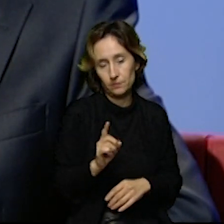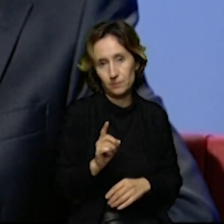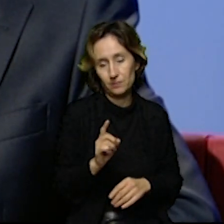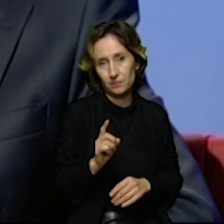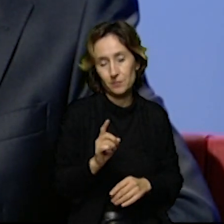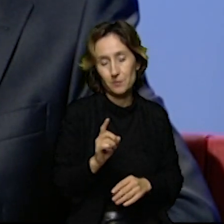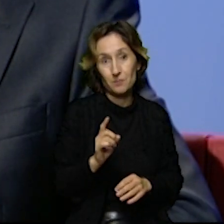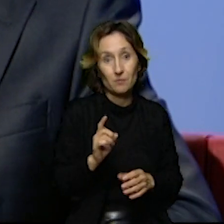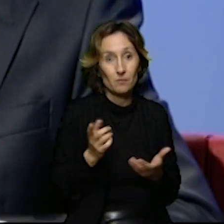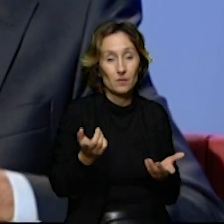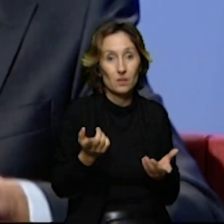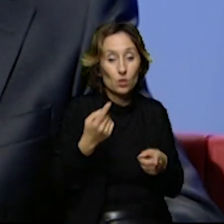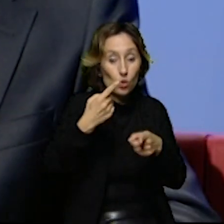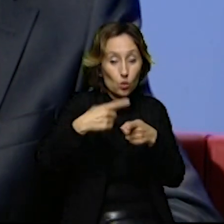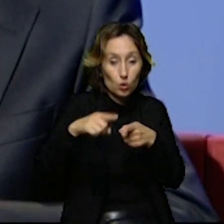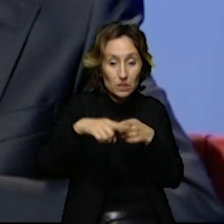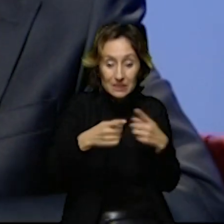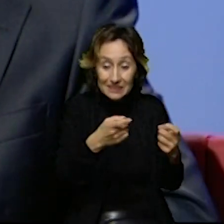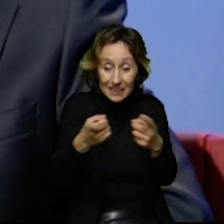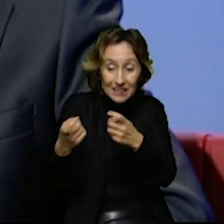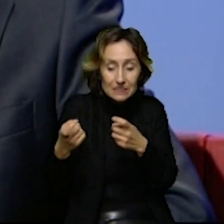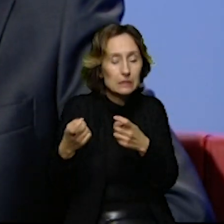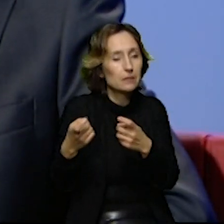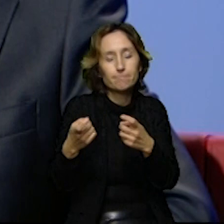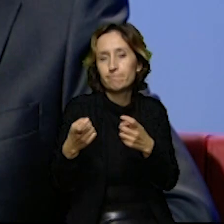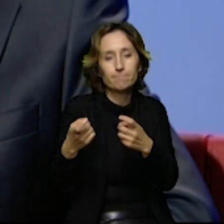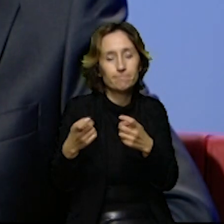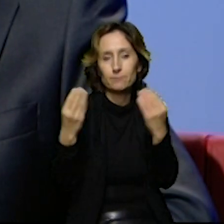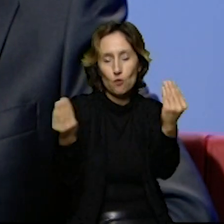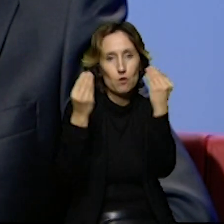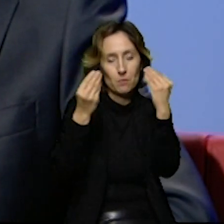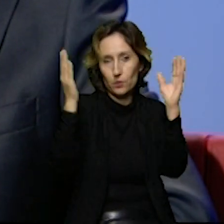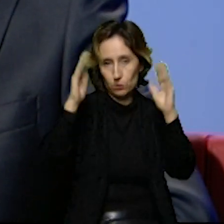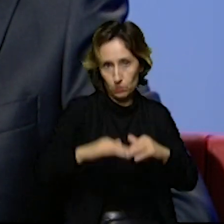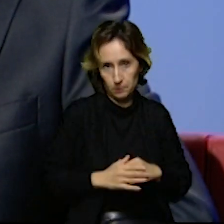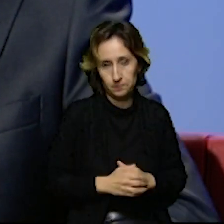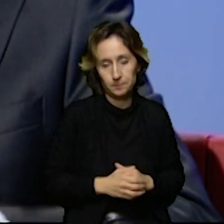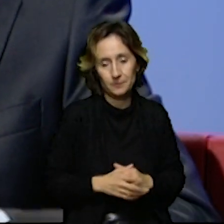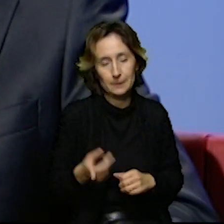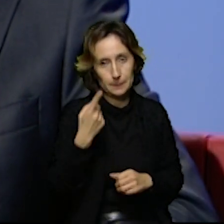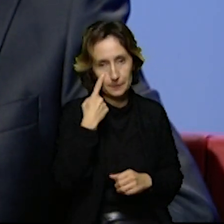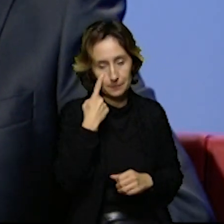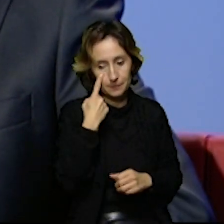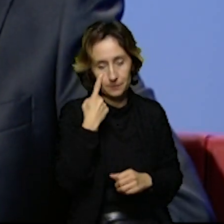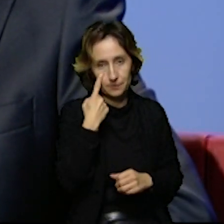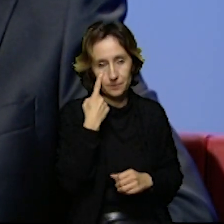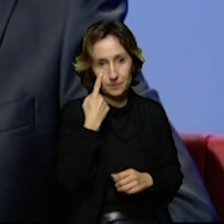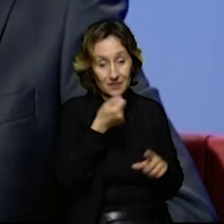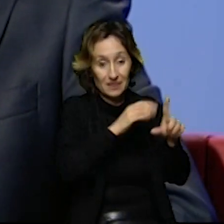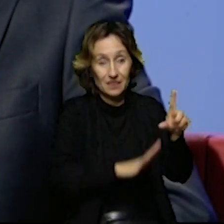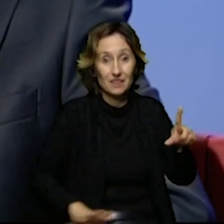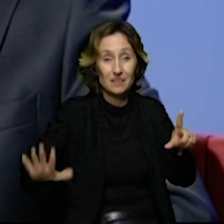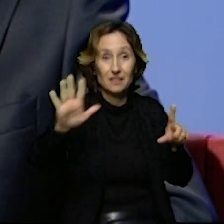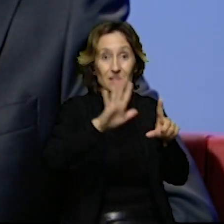cosas que realmente van a ser necesarias. Tenga presente que en este momento del conjunto de las empresas nacionales,